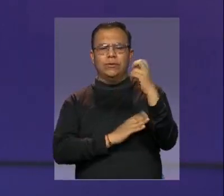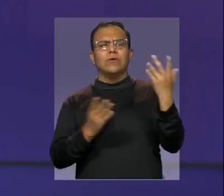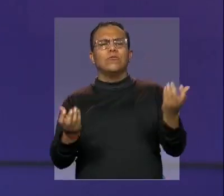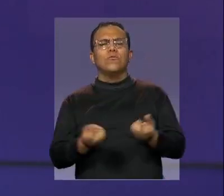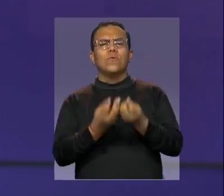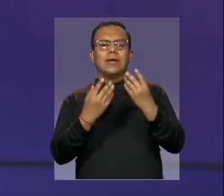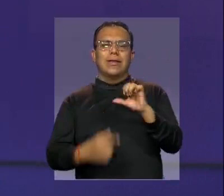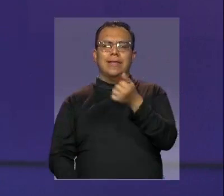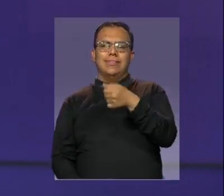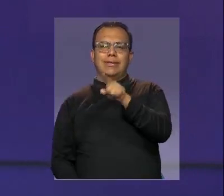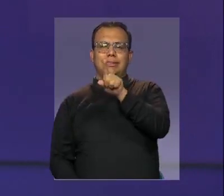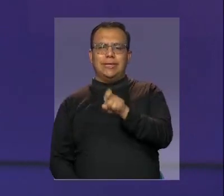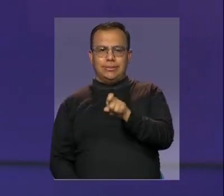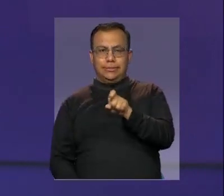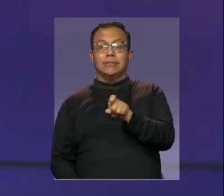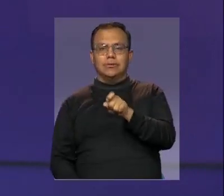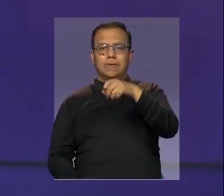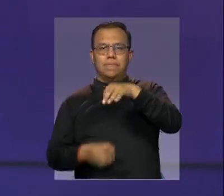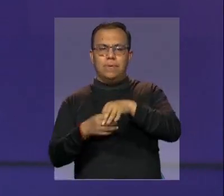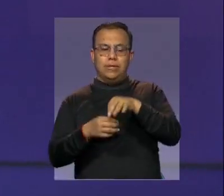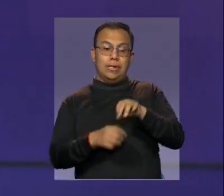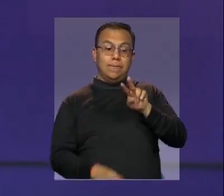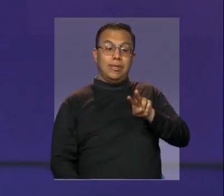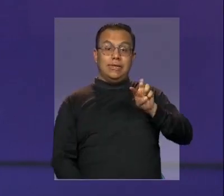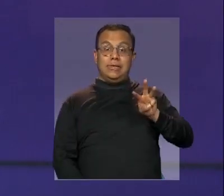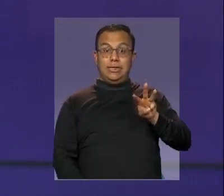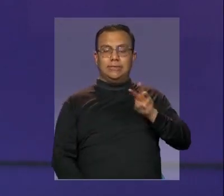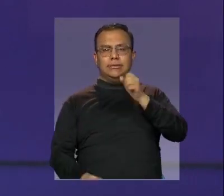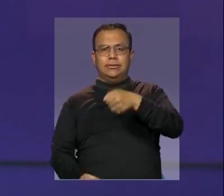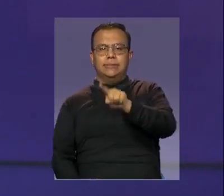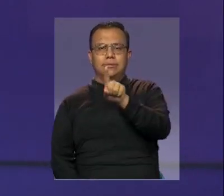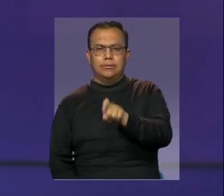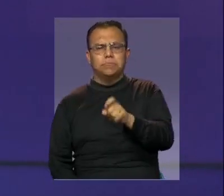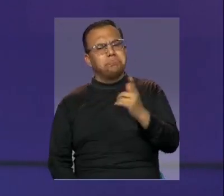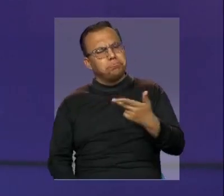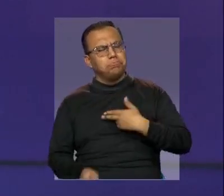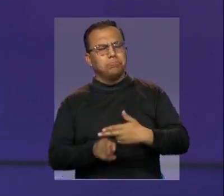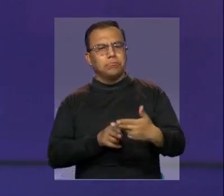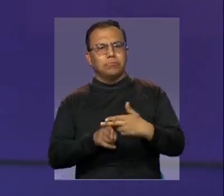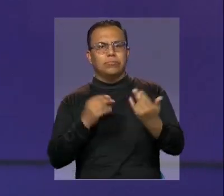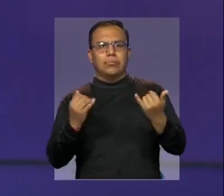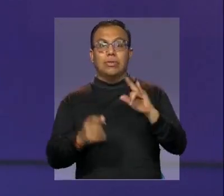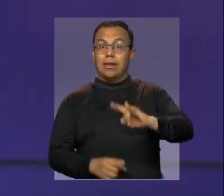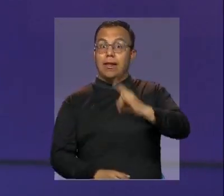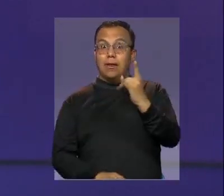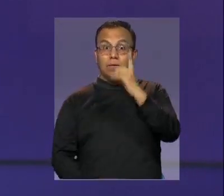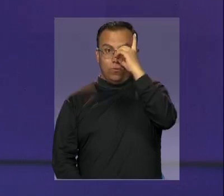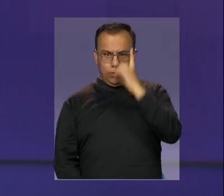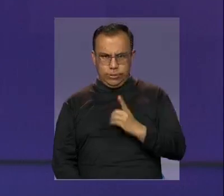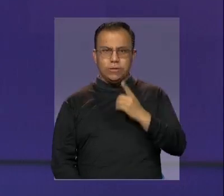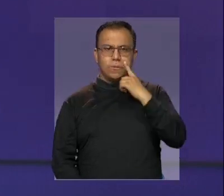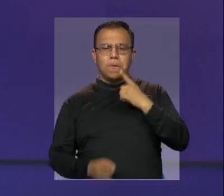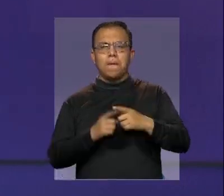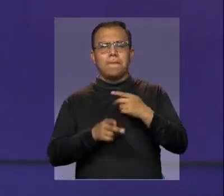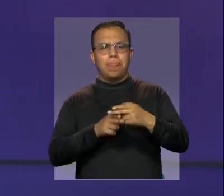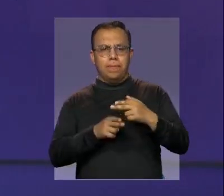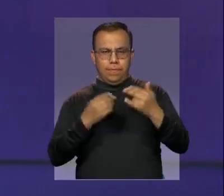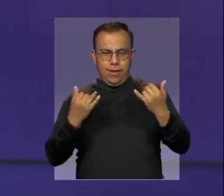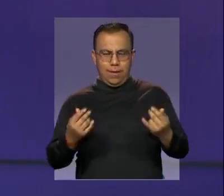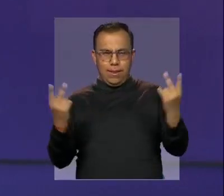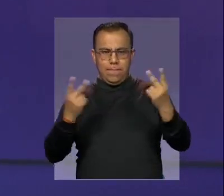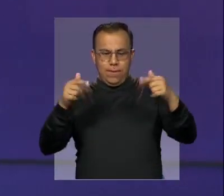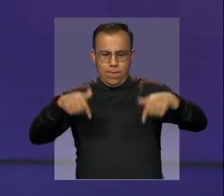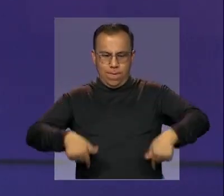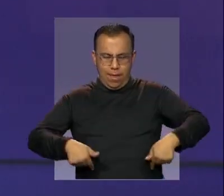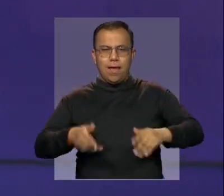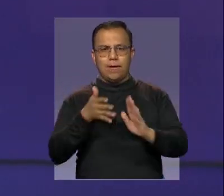lo menos 16 votos de los 23 magistrados. Por supuesto, seguiremos atentos y si hay una determinación mientras estemos en directo, ustedes la van